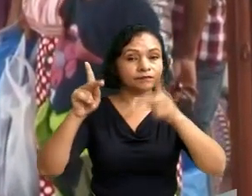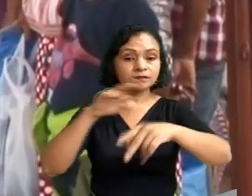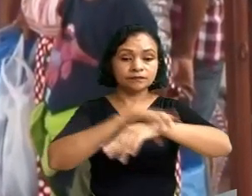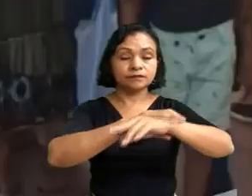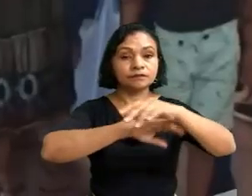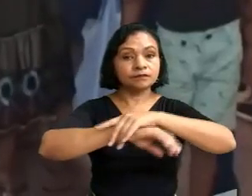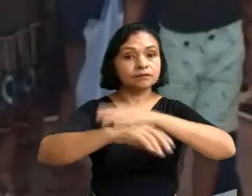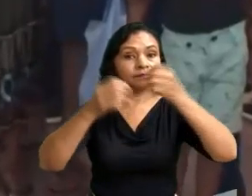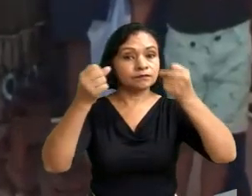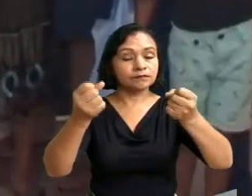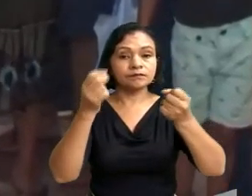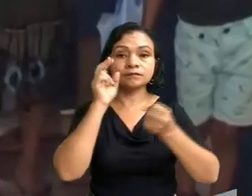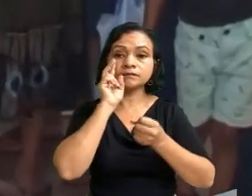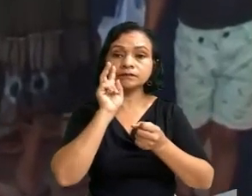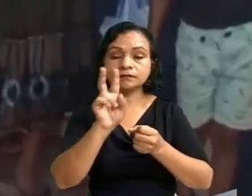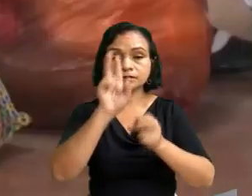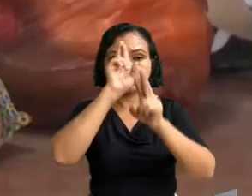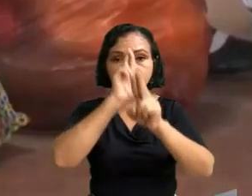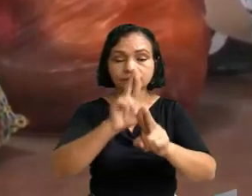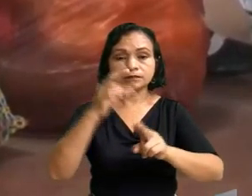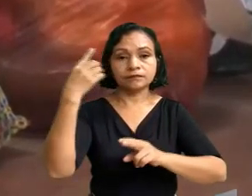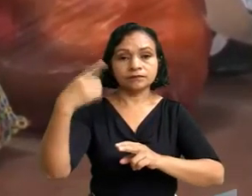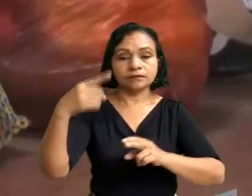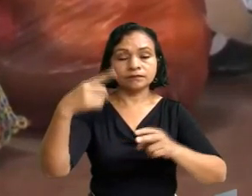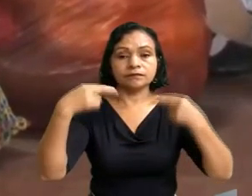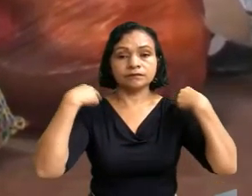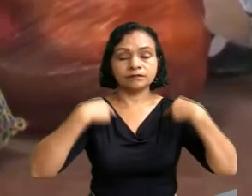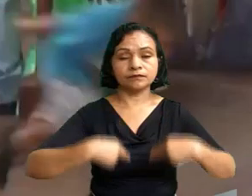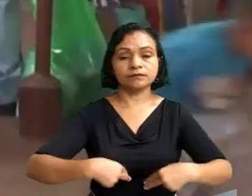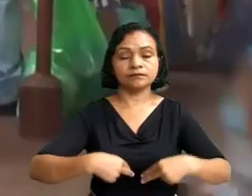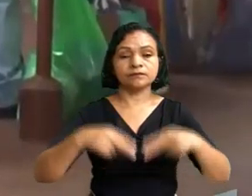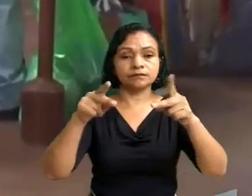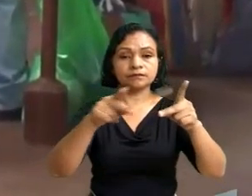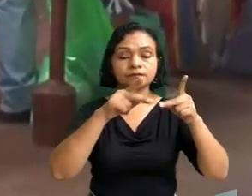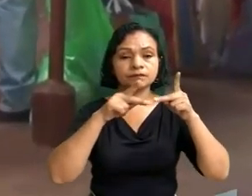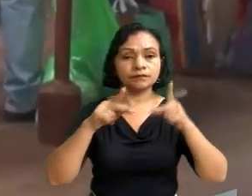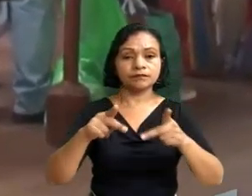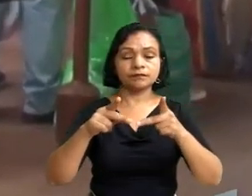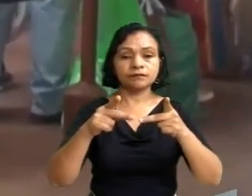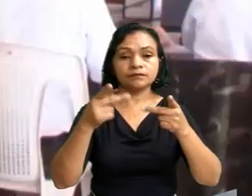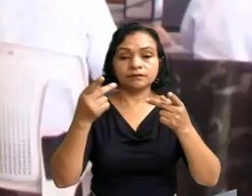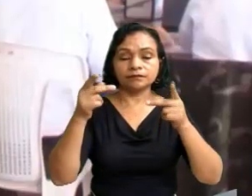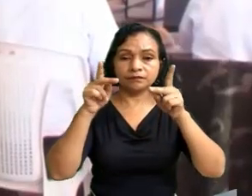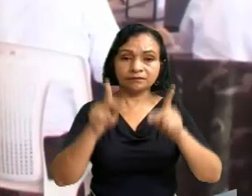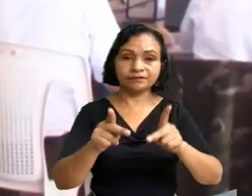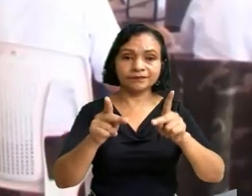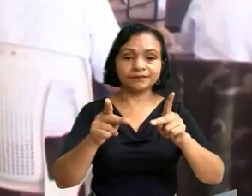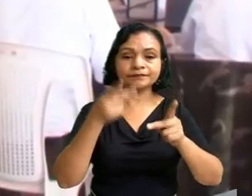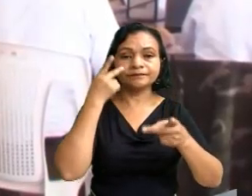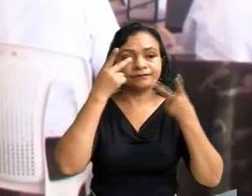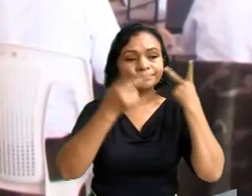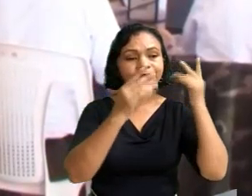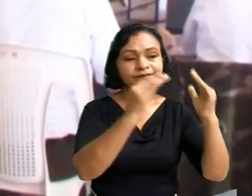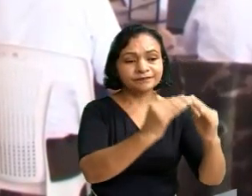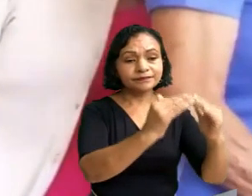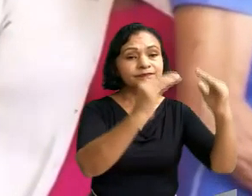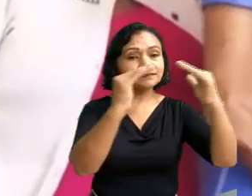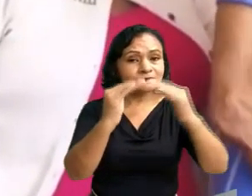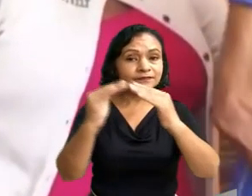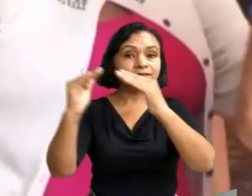a fin de garantizar el respeto a los derechos humanos de los privados de libertad hemos referido a las víctimas se han visitado casa a casa